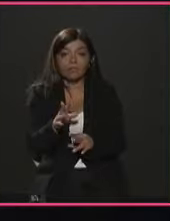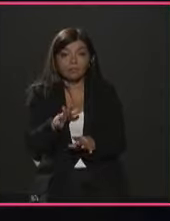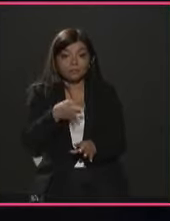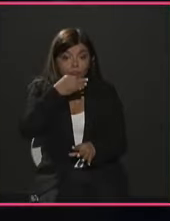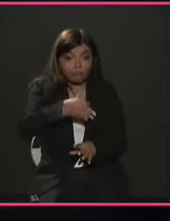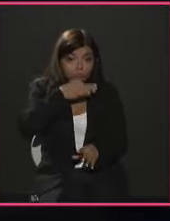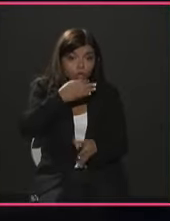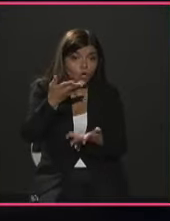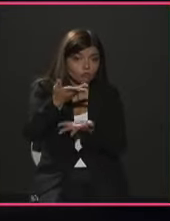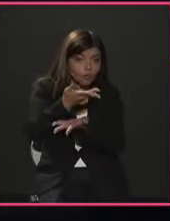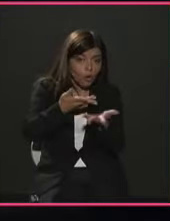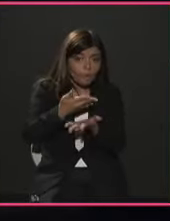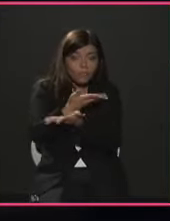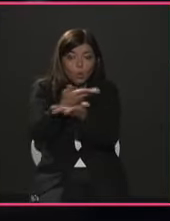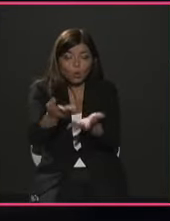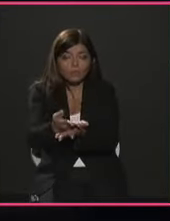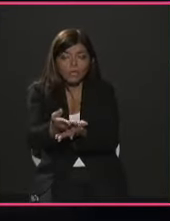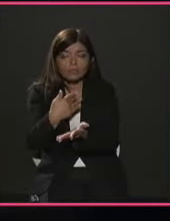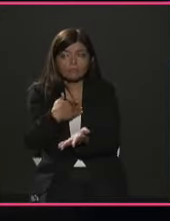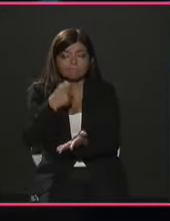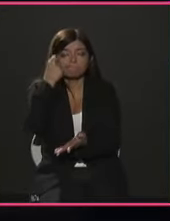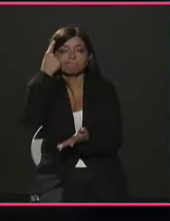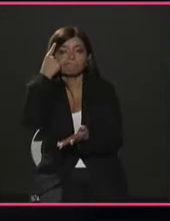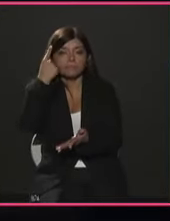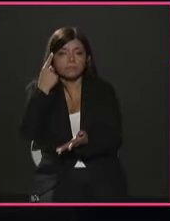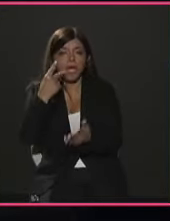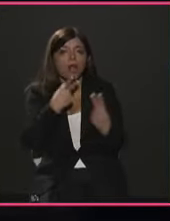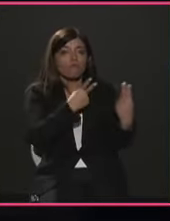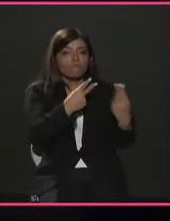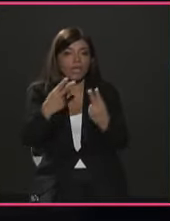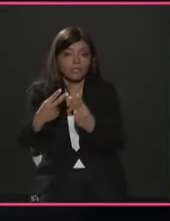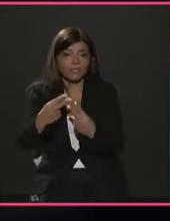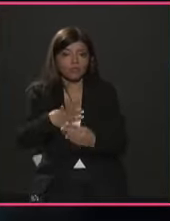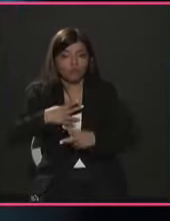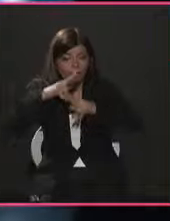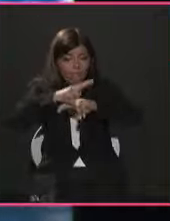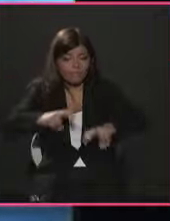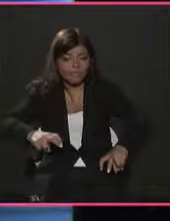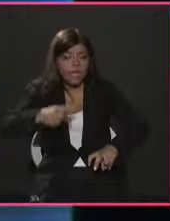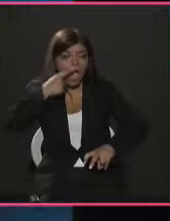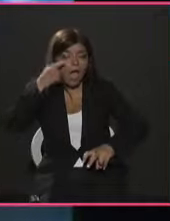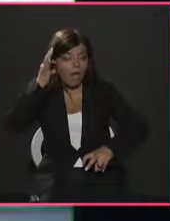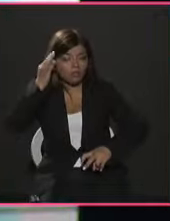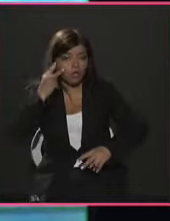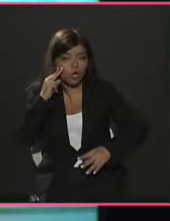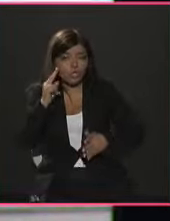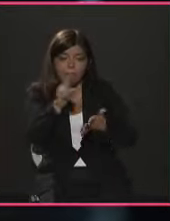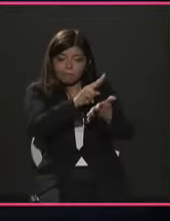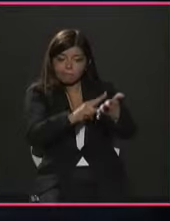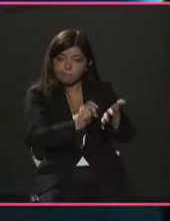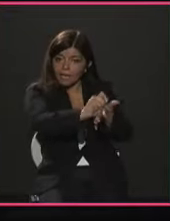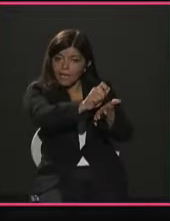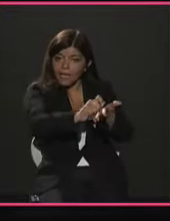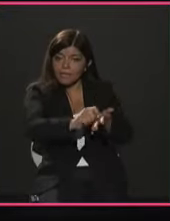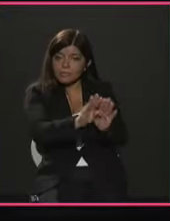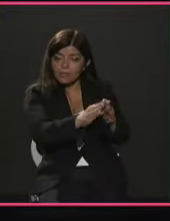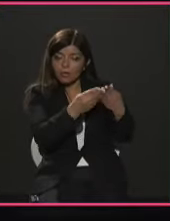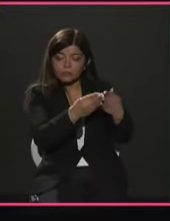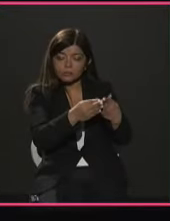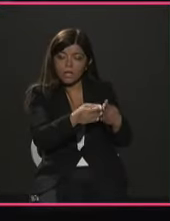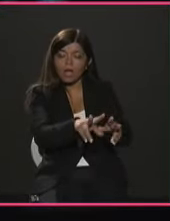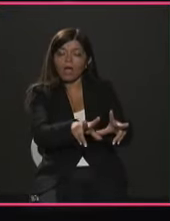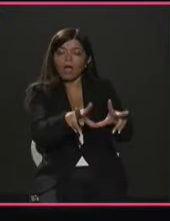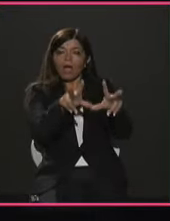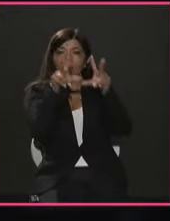descubrimientos en est viajes porque como investigadora esta experiencia de escribir este libro cambió mi perspectiva abrió mis